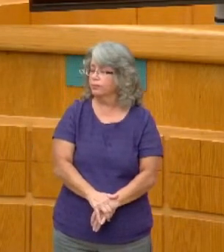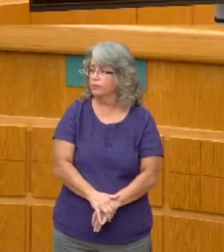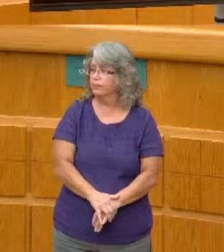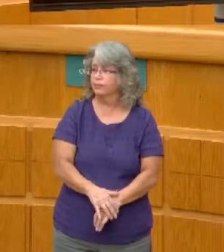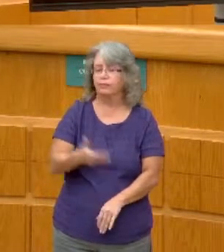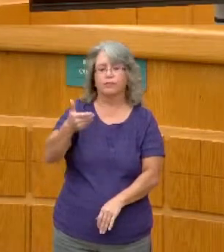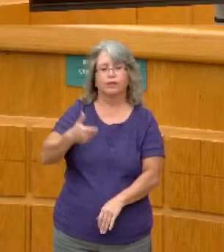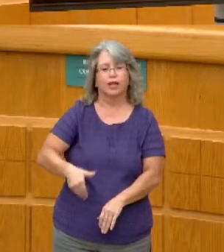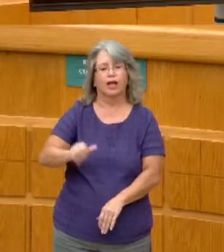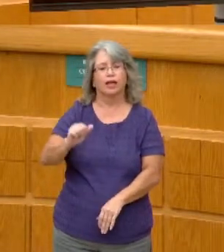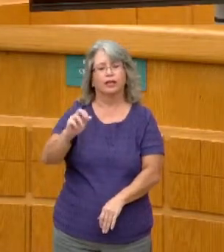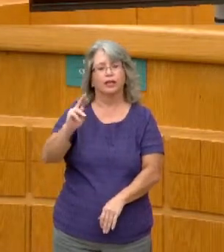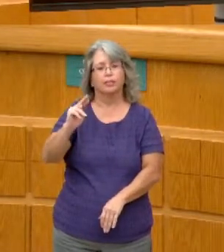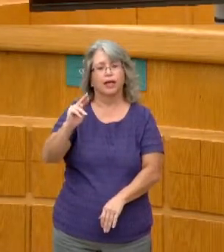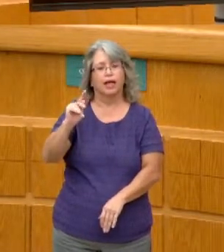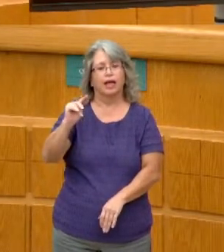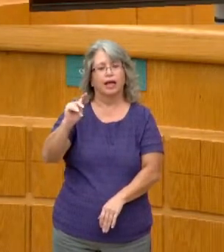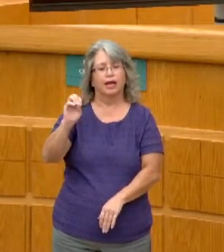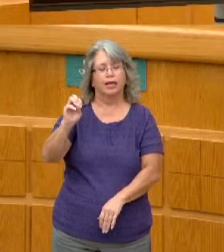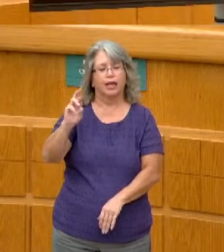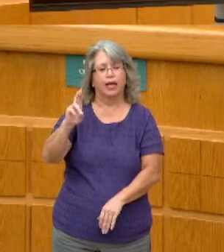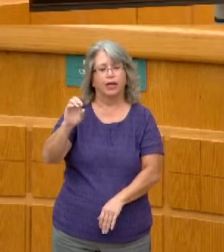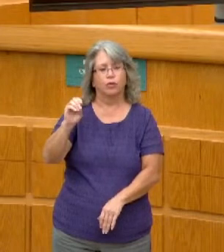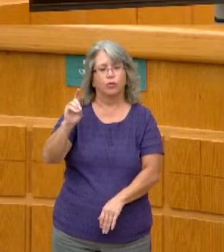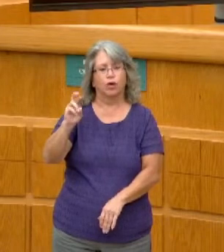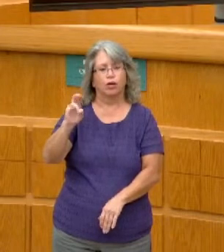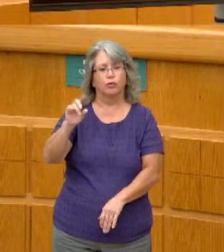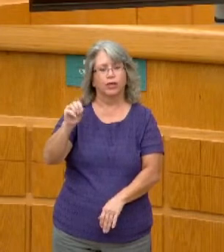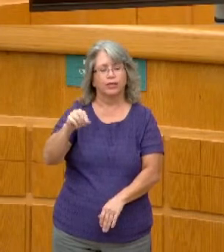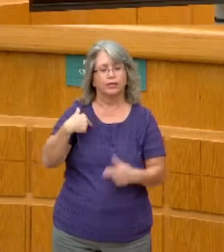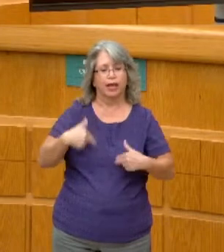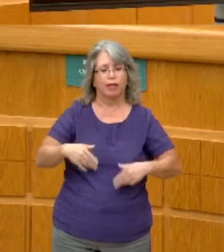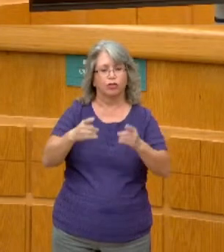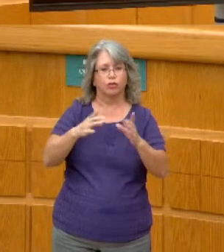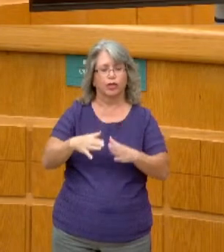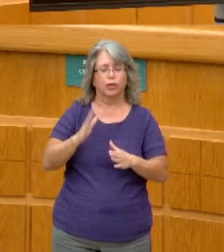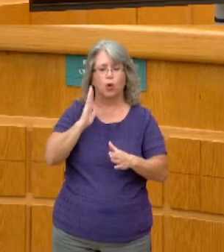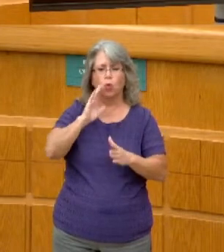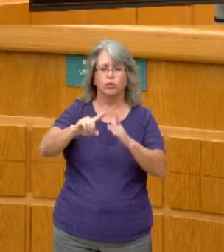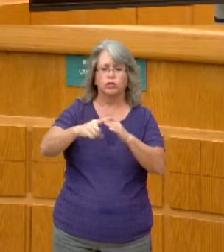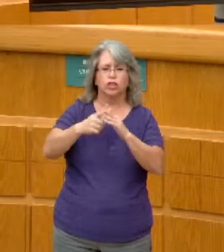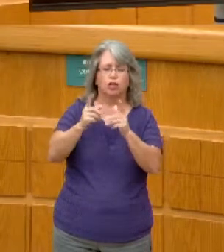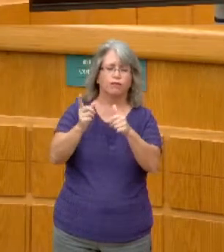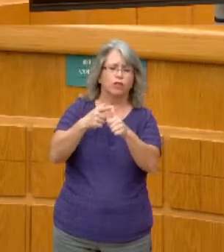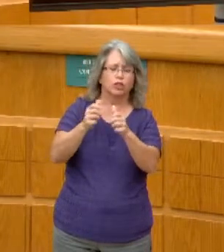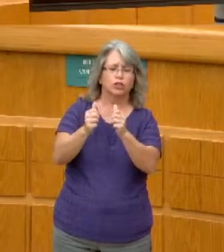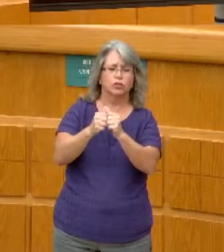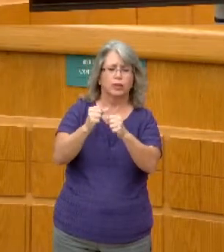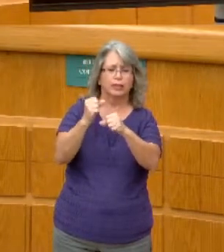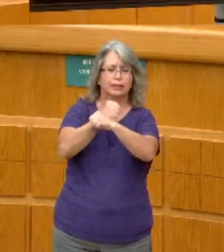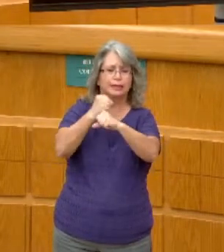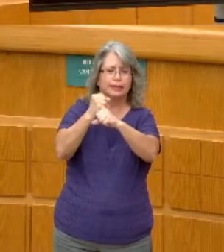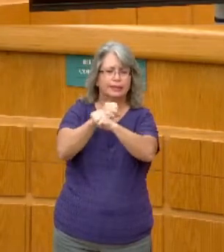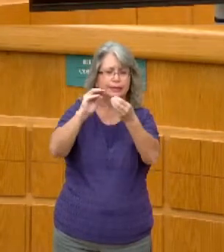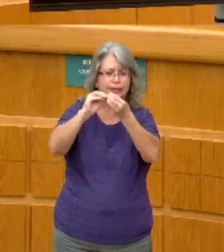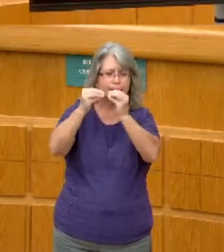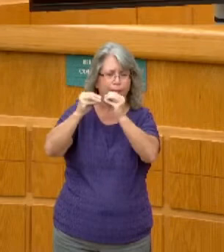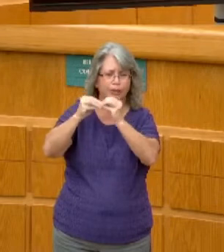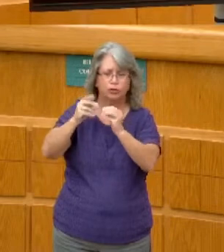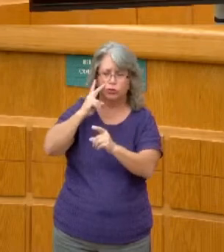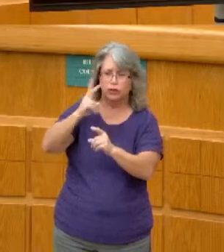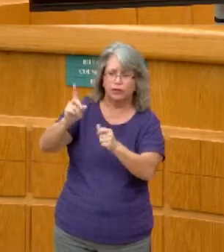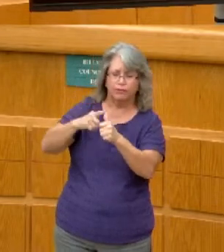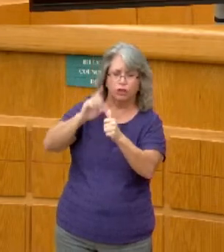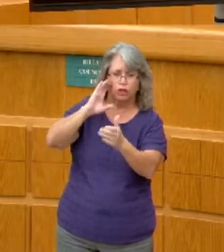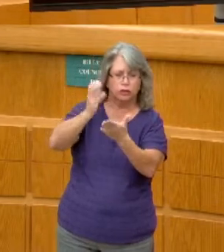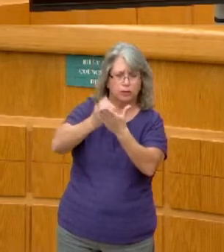Annette Rodriguez, Health Director. We're going to go ahead and start with the Nueces County COVID statistics. And if you see the first slide,